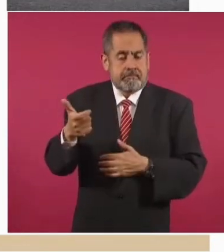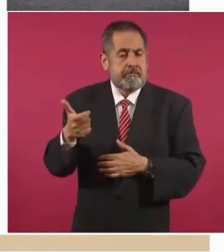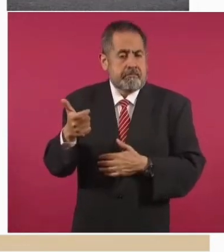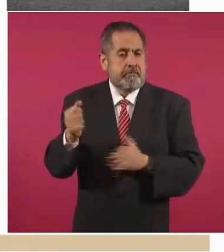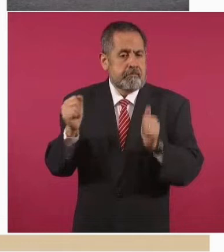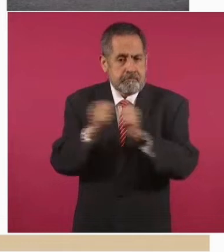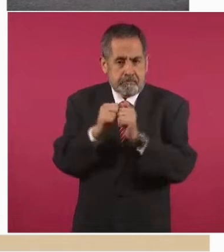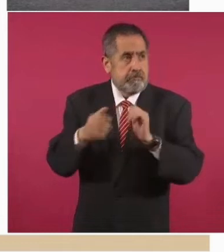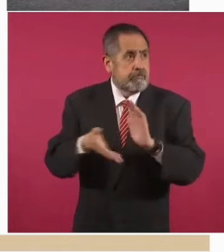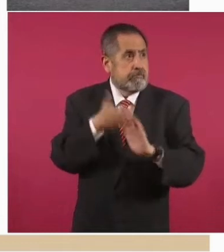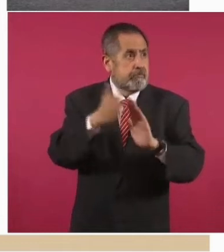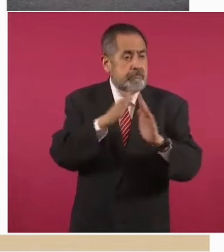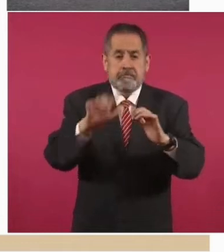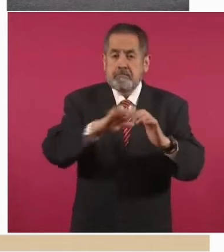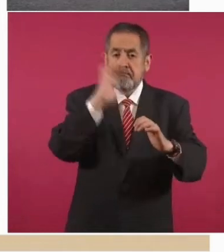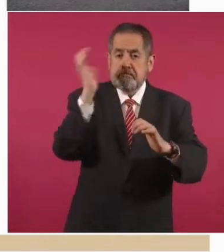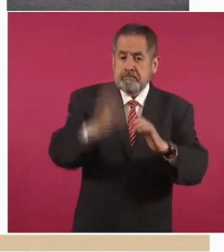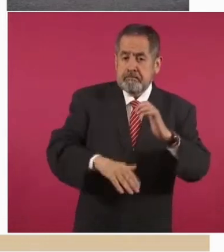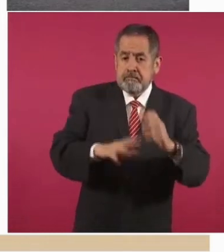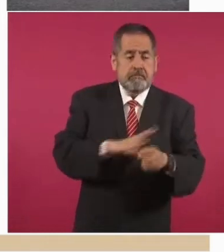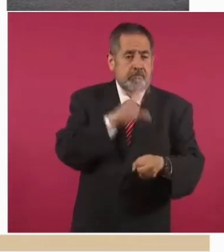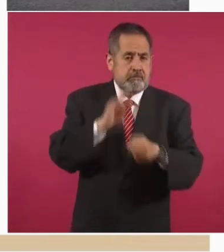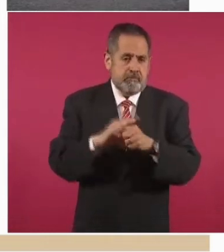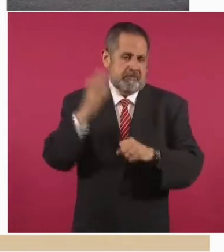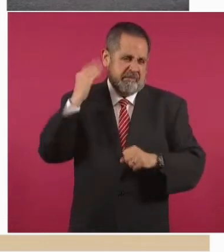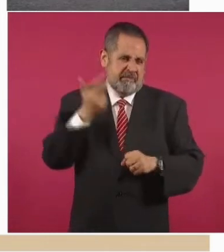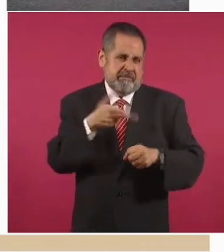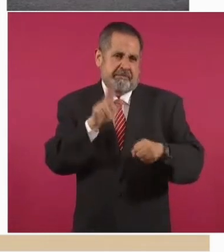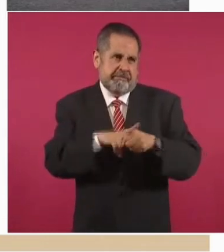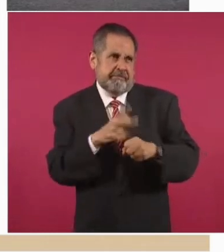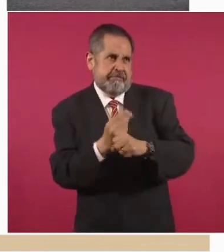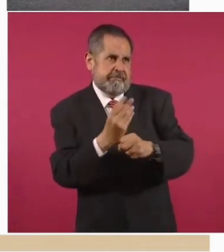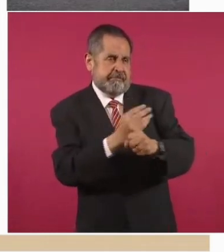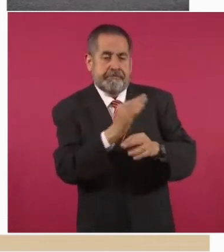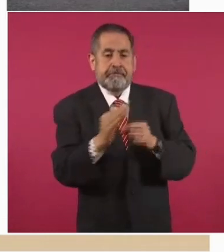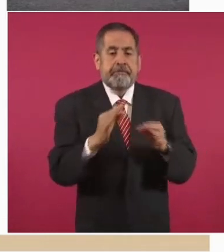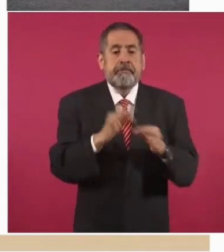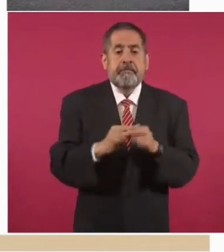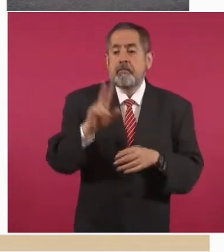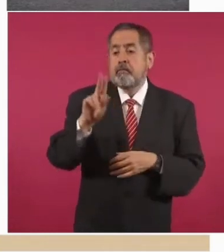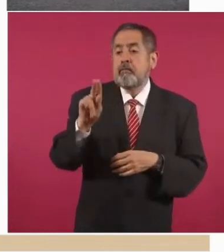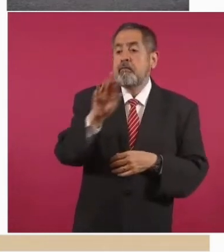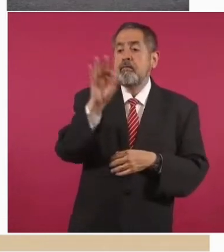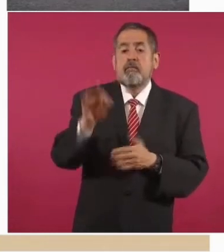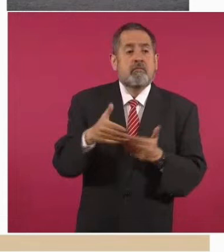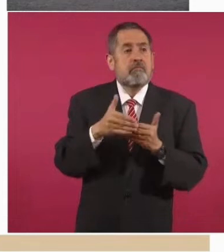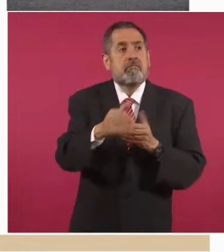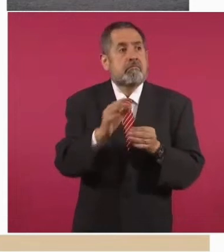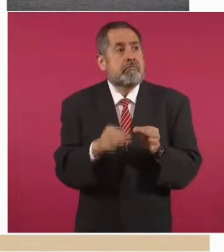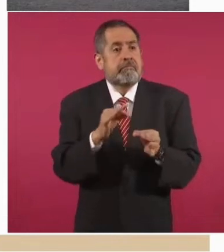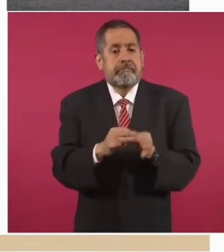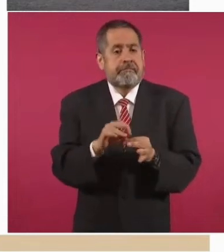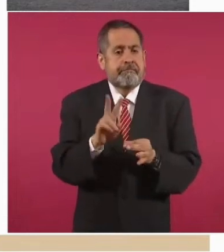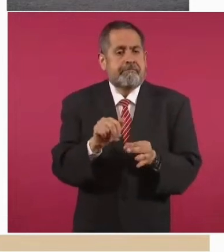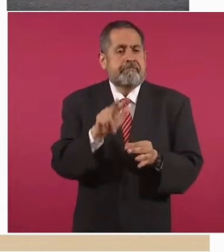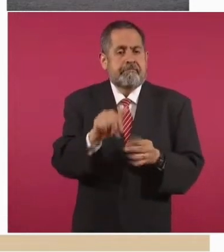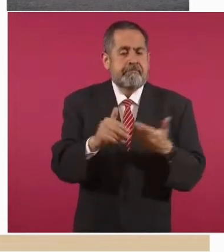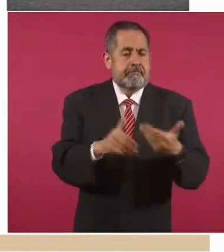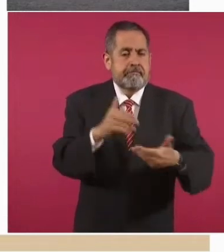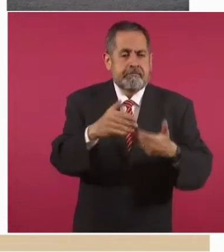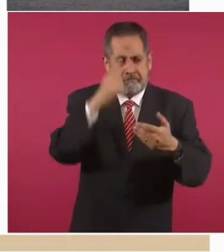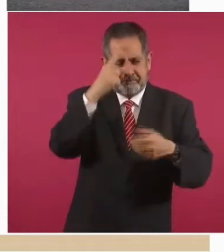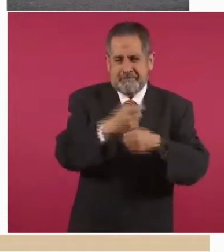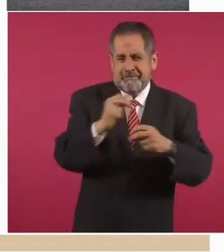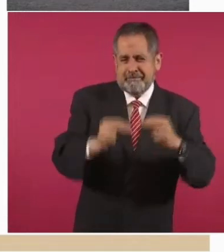obras concluidas en los hospitales que se rehabilitaron y al 80% del avance en las obras de primer